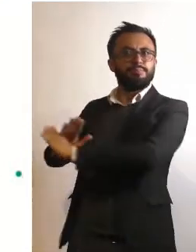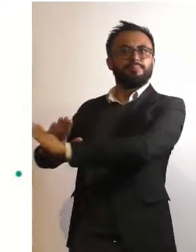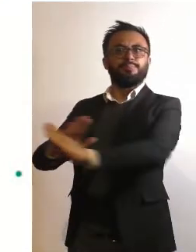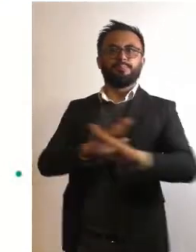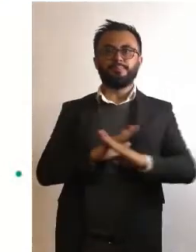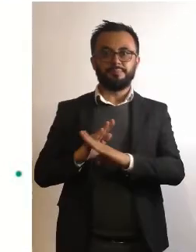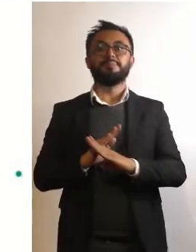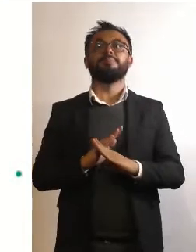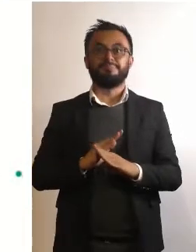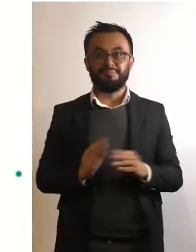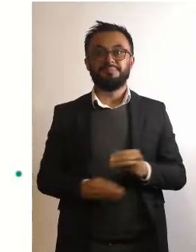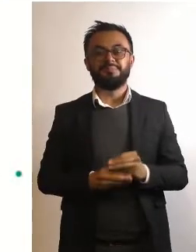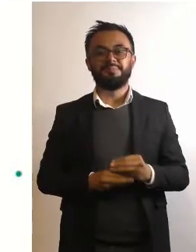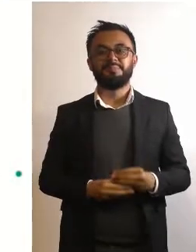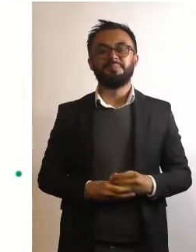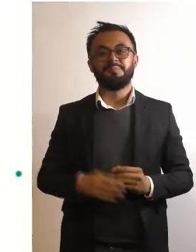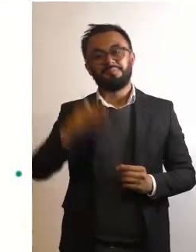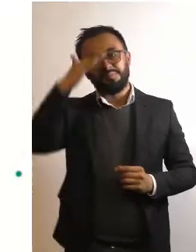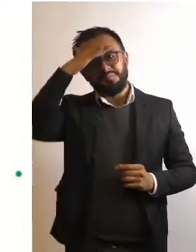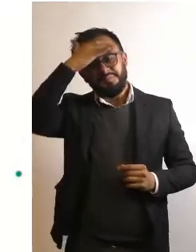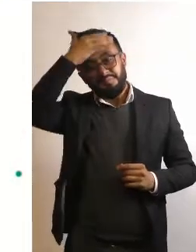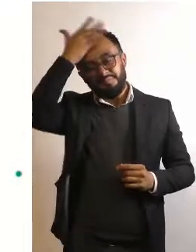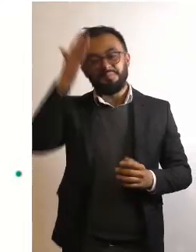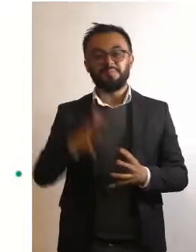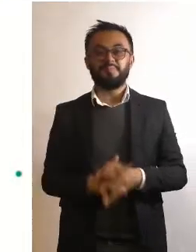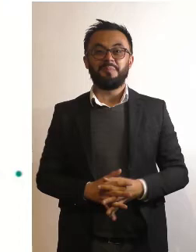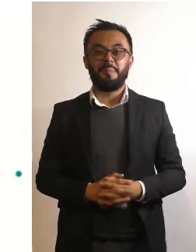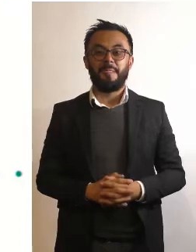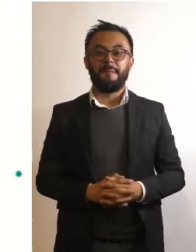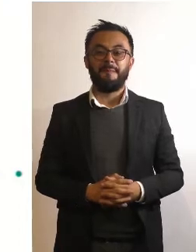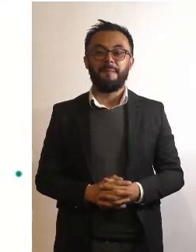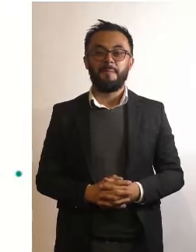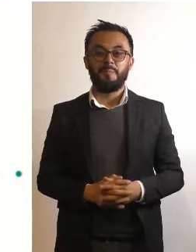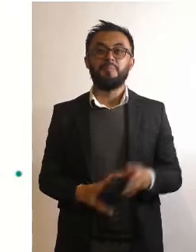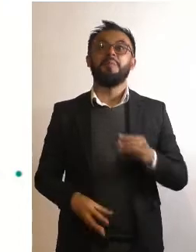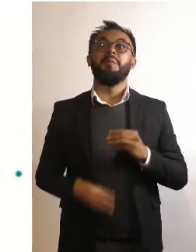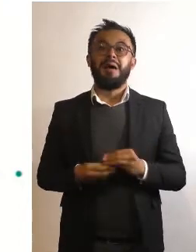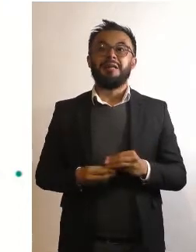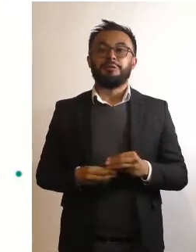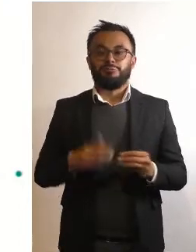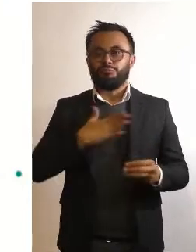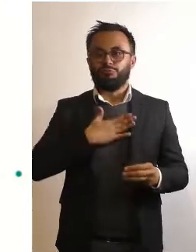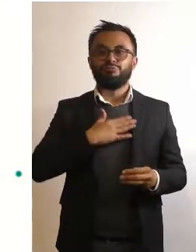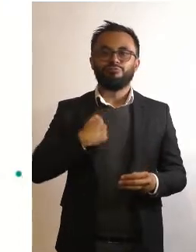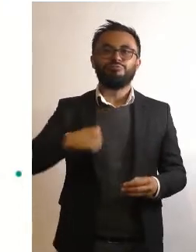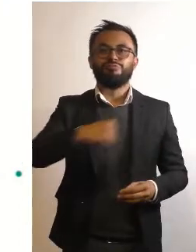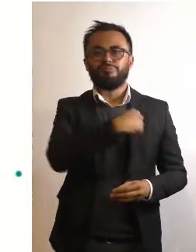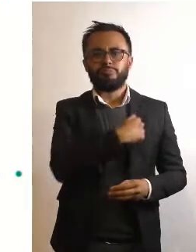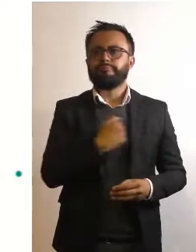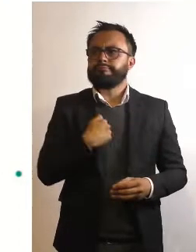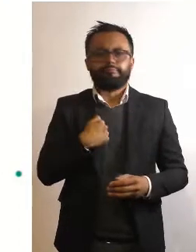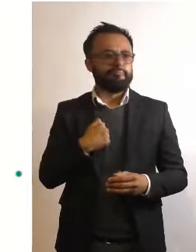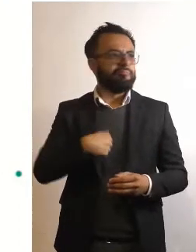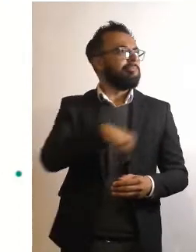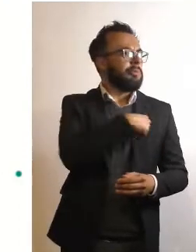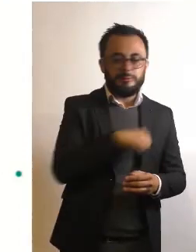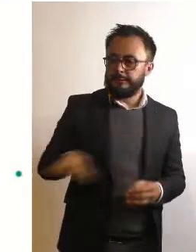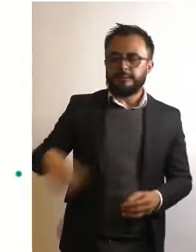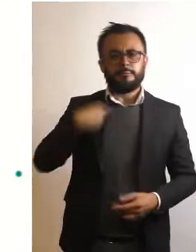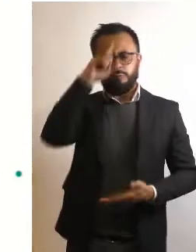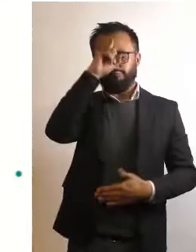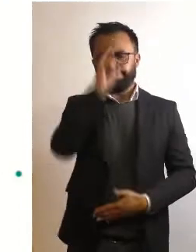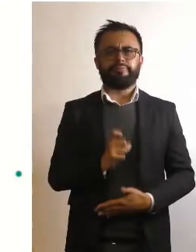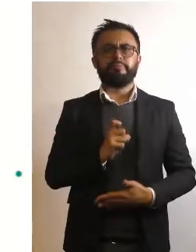en voceros y para recomendar diferentes estrategias alrededor de